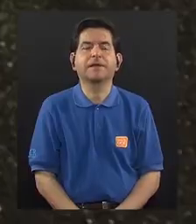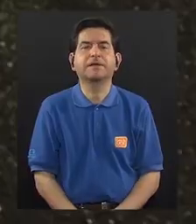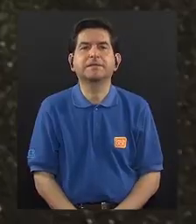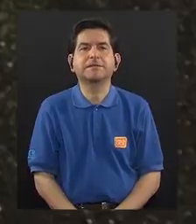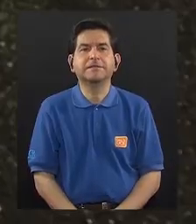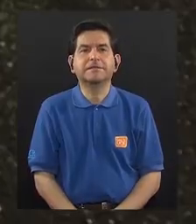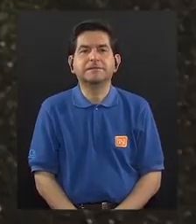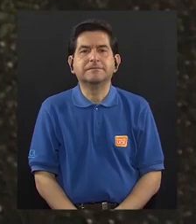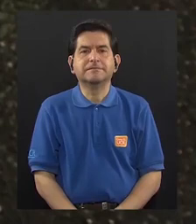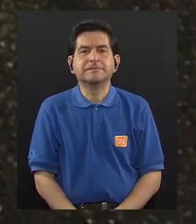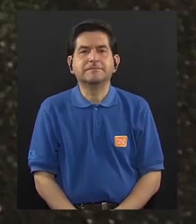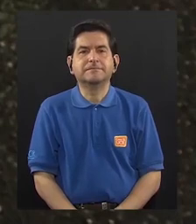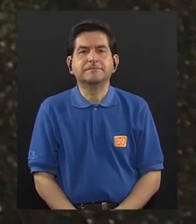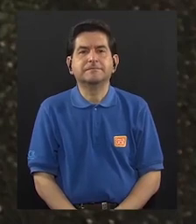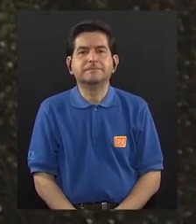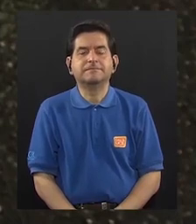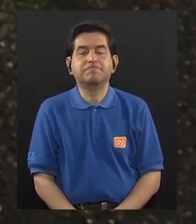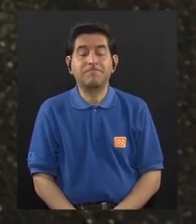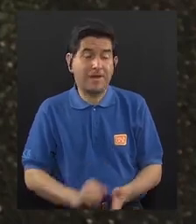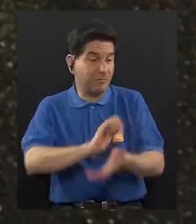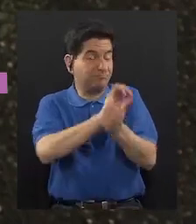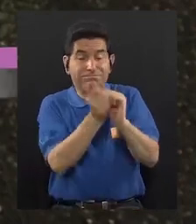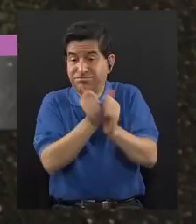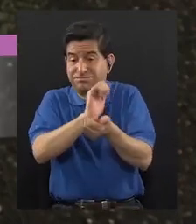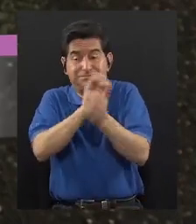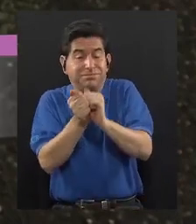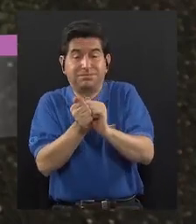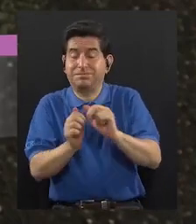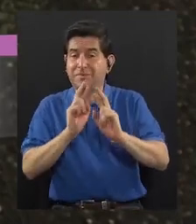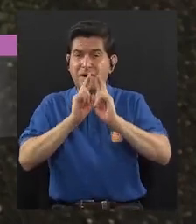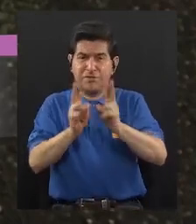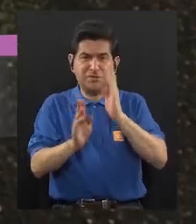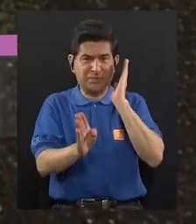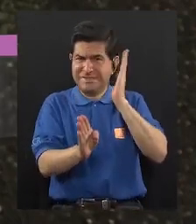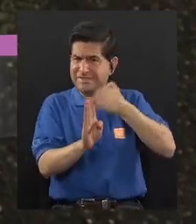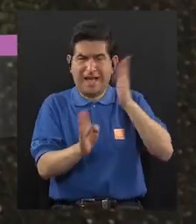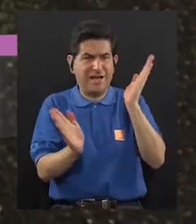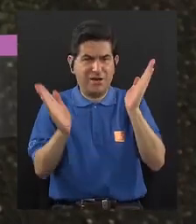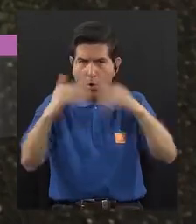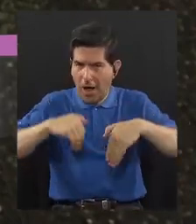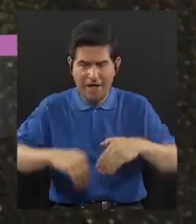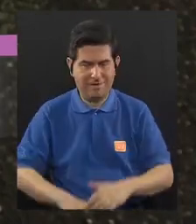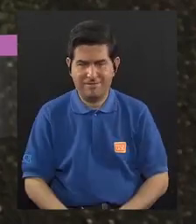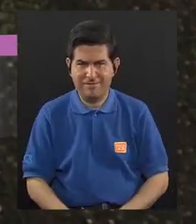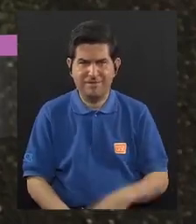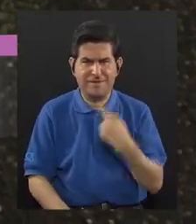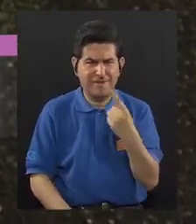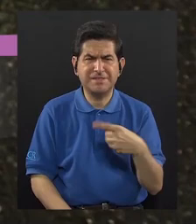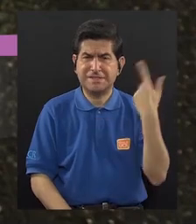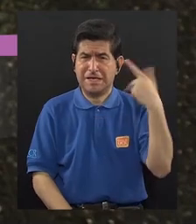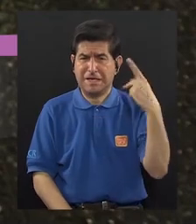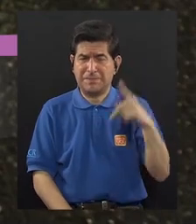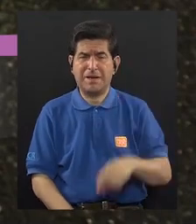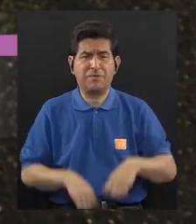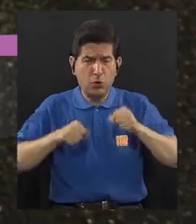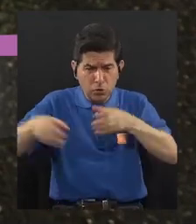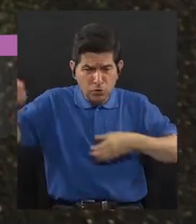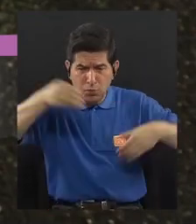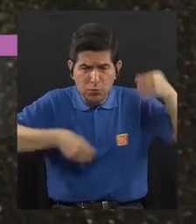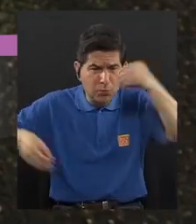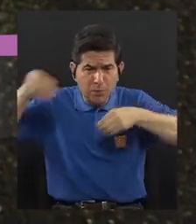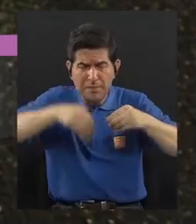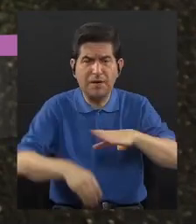y allí todo es tan cambiante y no podemos dar una respuesta tajante no podemos decir es más peligroso un